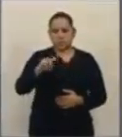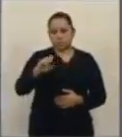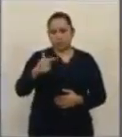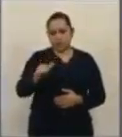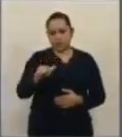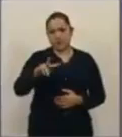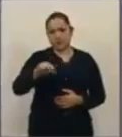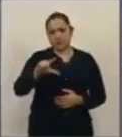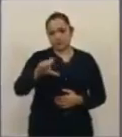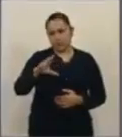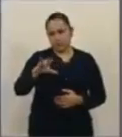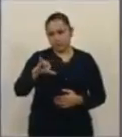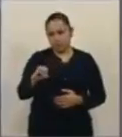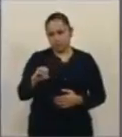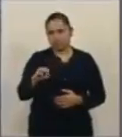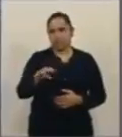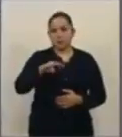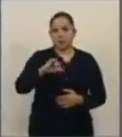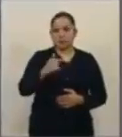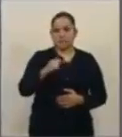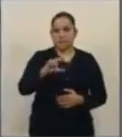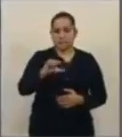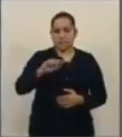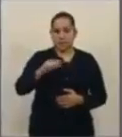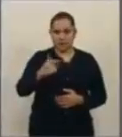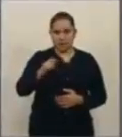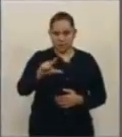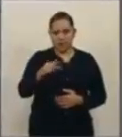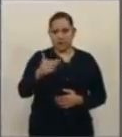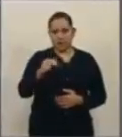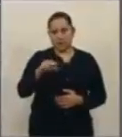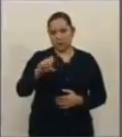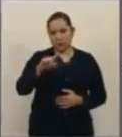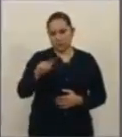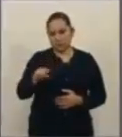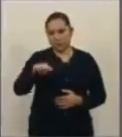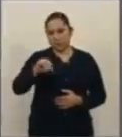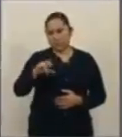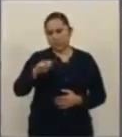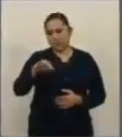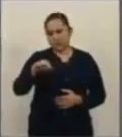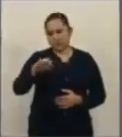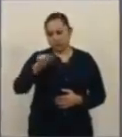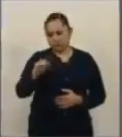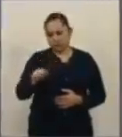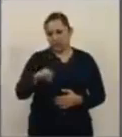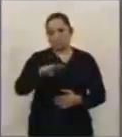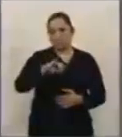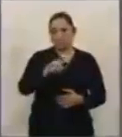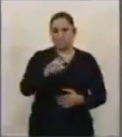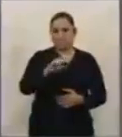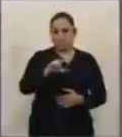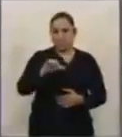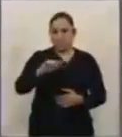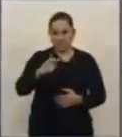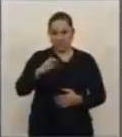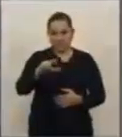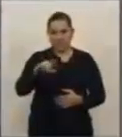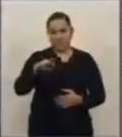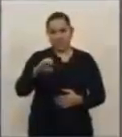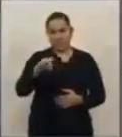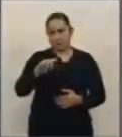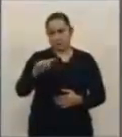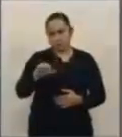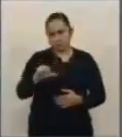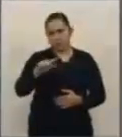Valerio, presente. Miguel Ángel Hernández Martínez, presente. Miguel Ángel Mendoza